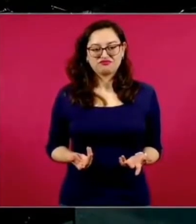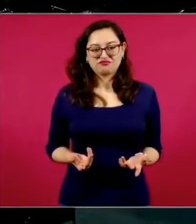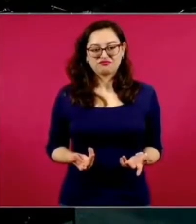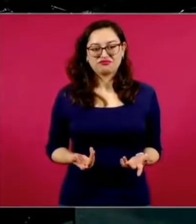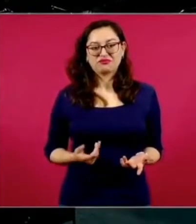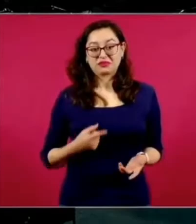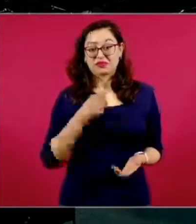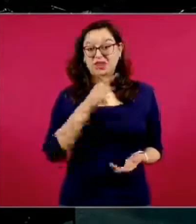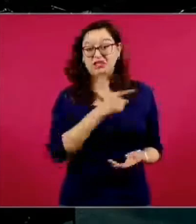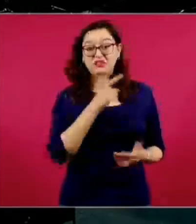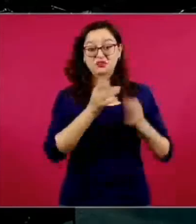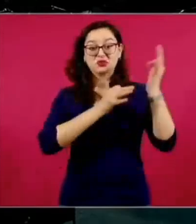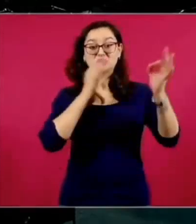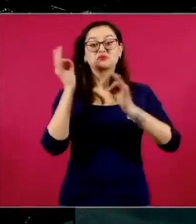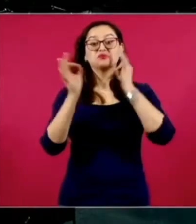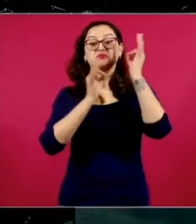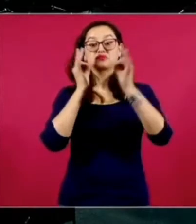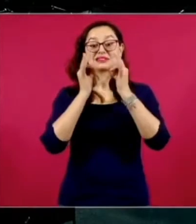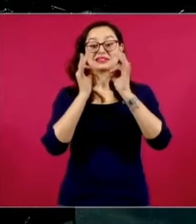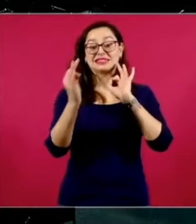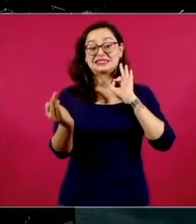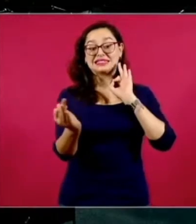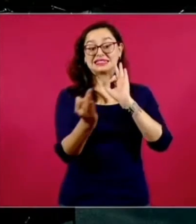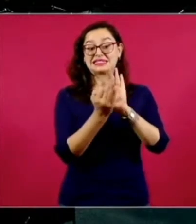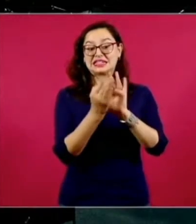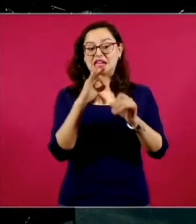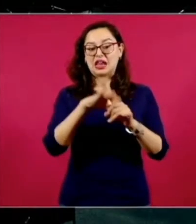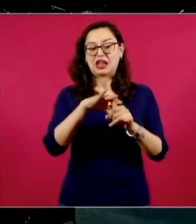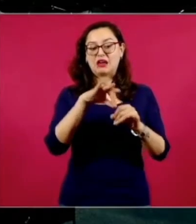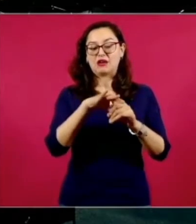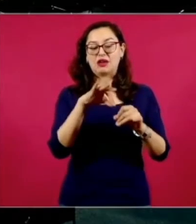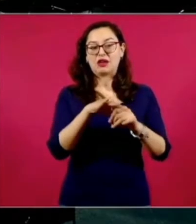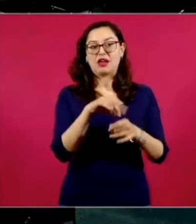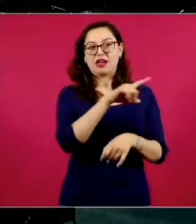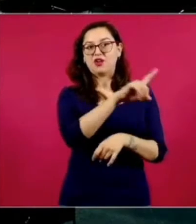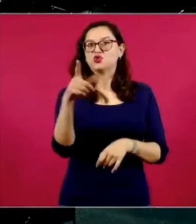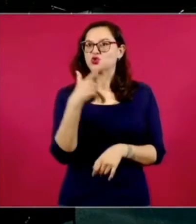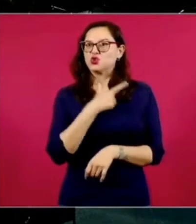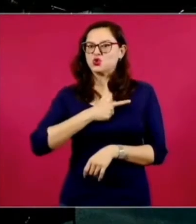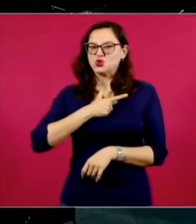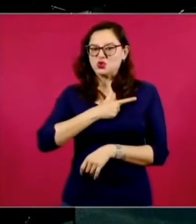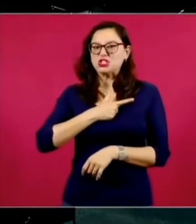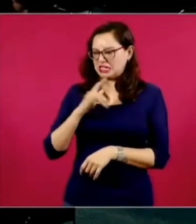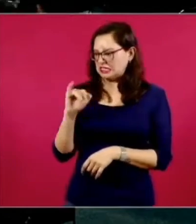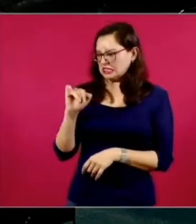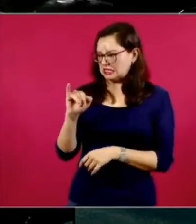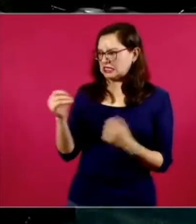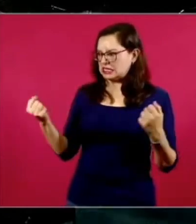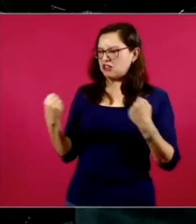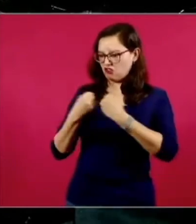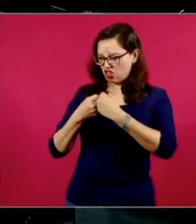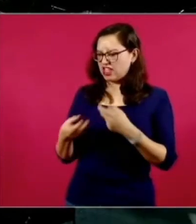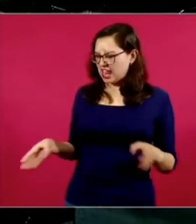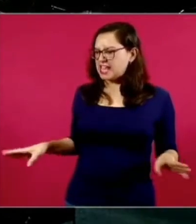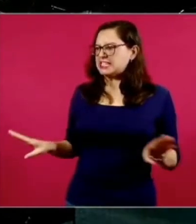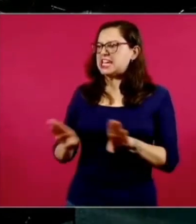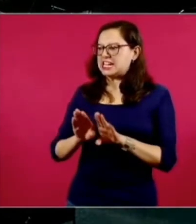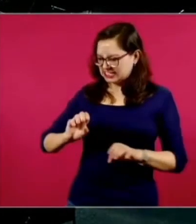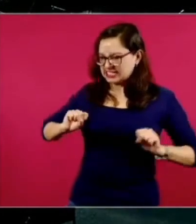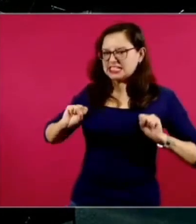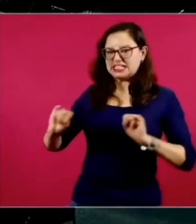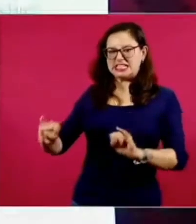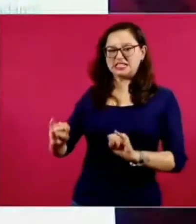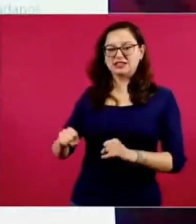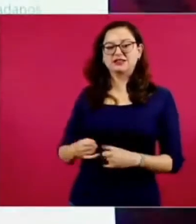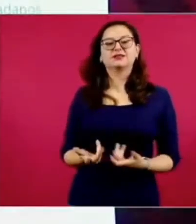muy atractivo, sobre todo ahora que hay elecciones. Pero ¿cómo se va a cerrar la frontera?